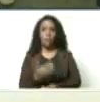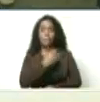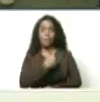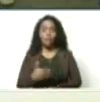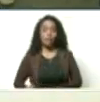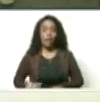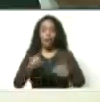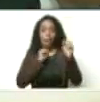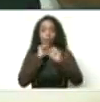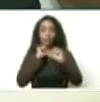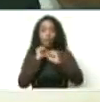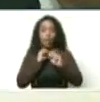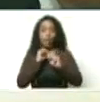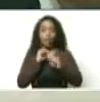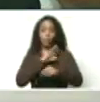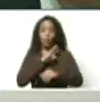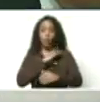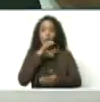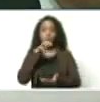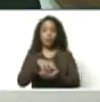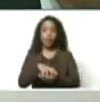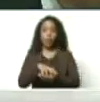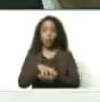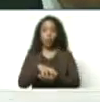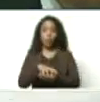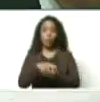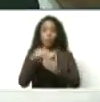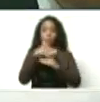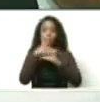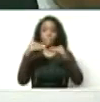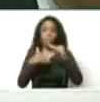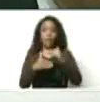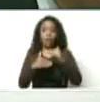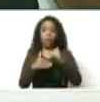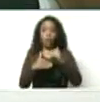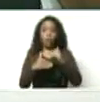las maquinarias son del estado estaban un bajo